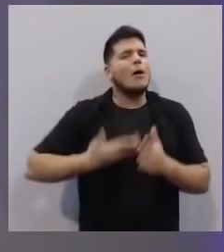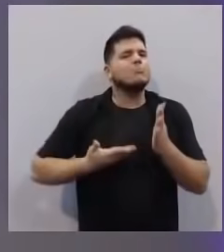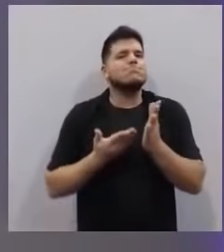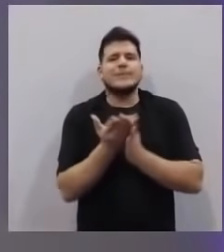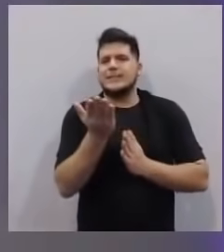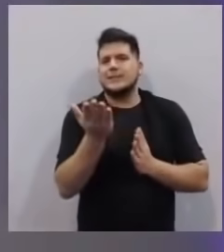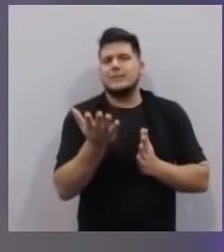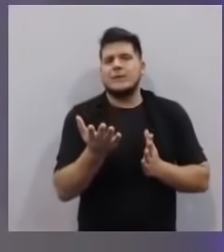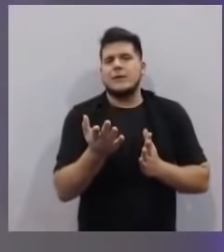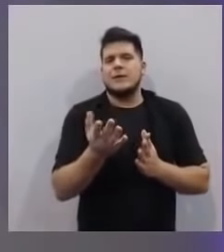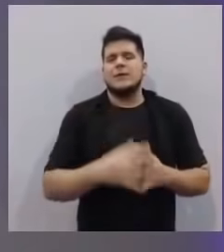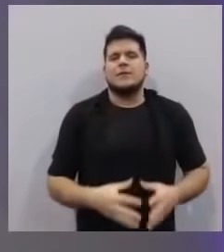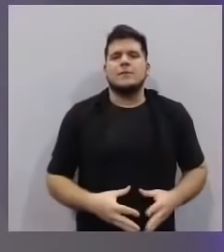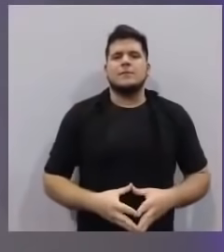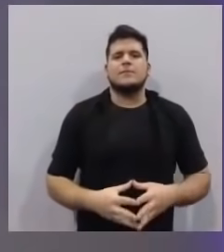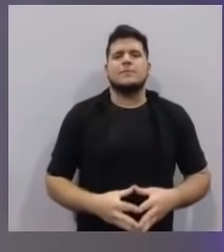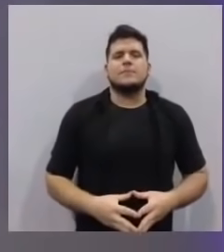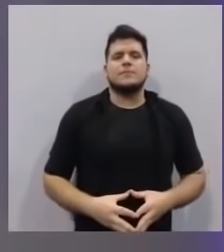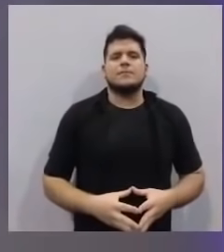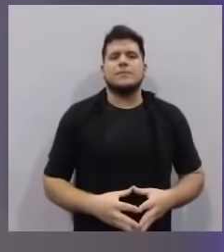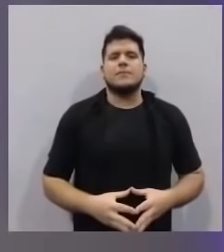para volver a lo que era